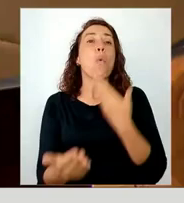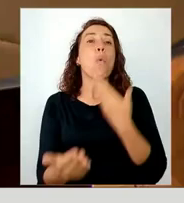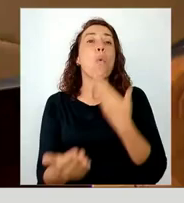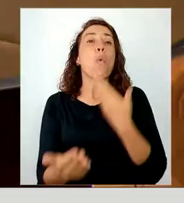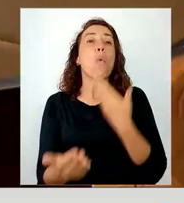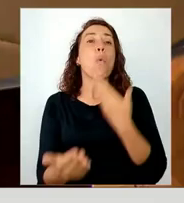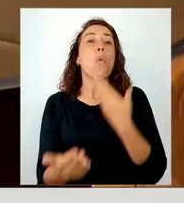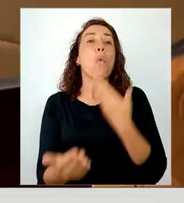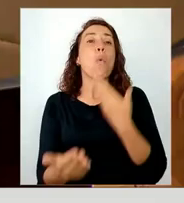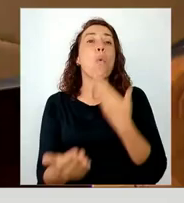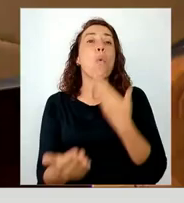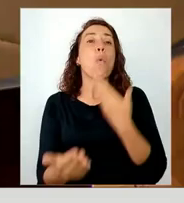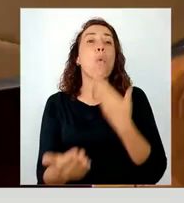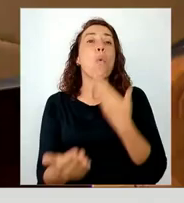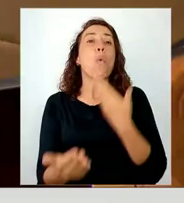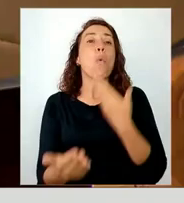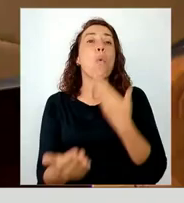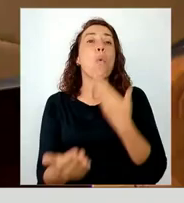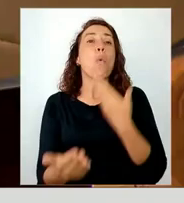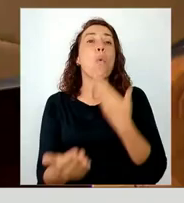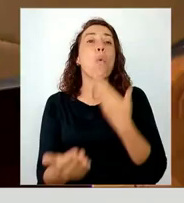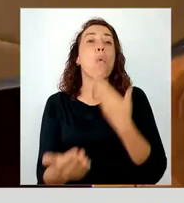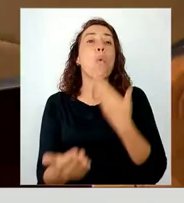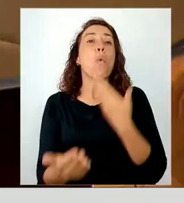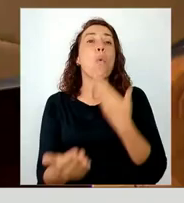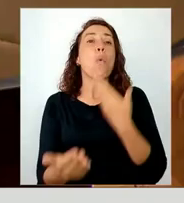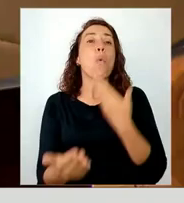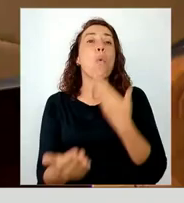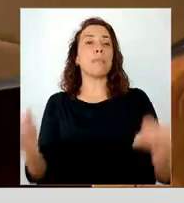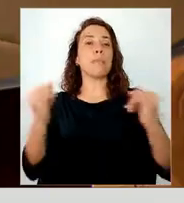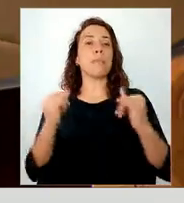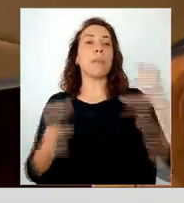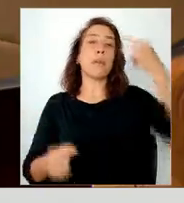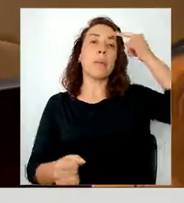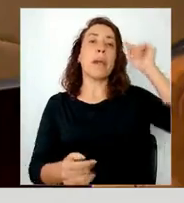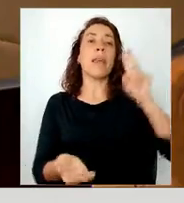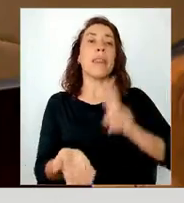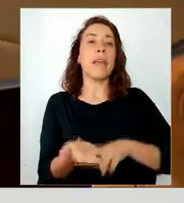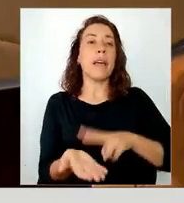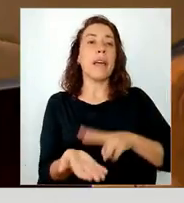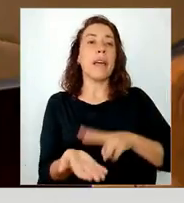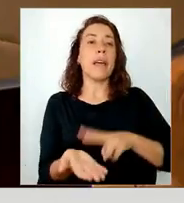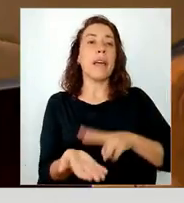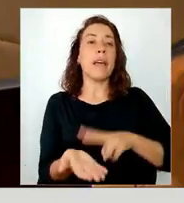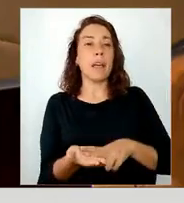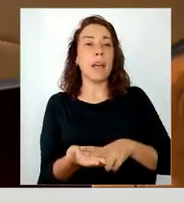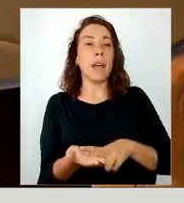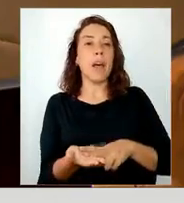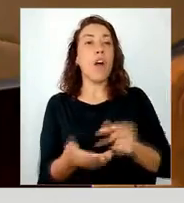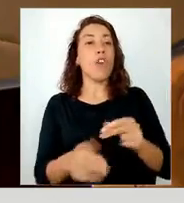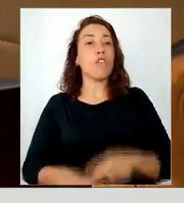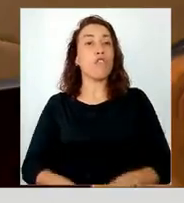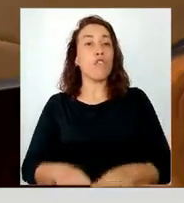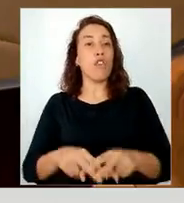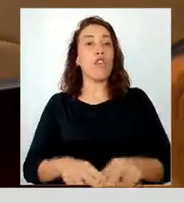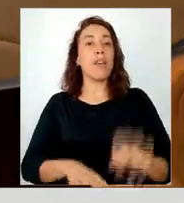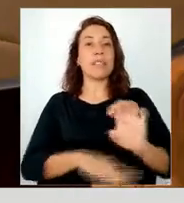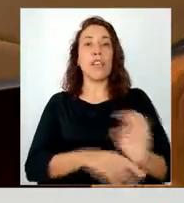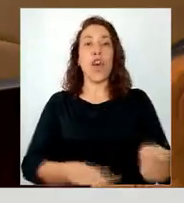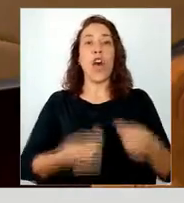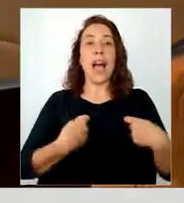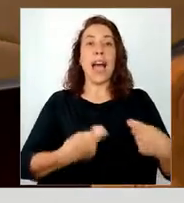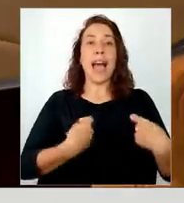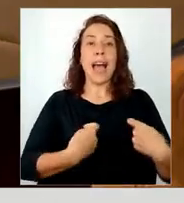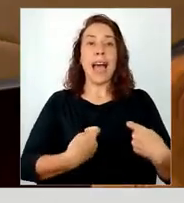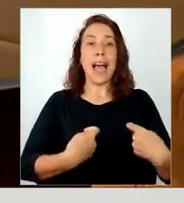competitivas y Buscar todas las formas para que efectivamente recursos que el estado gasta en su operación en cada